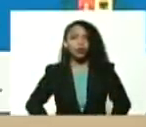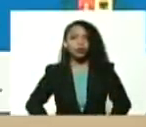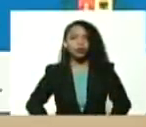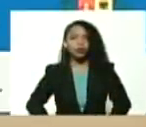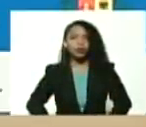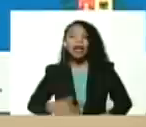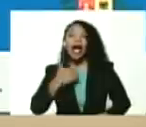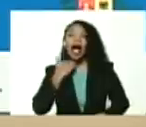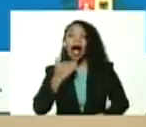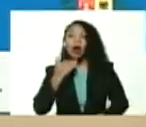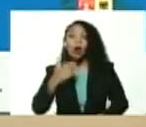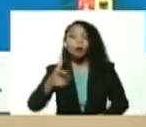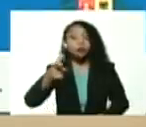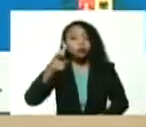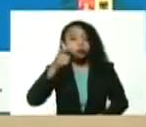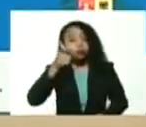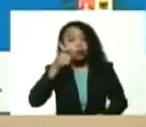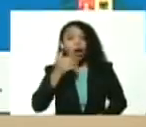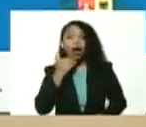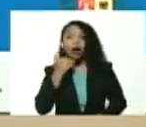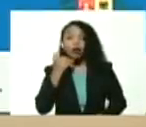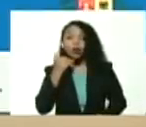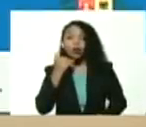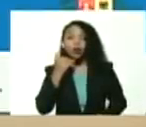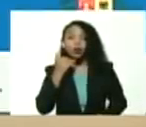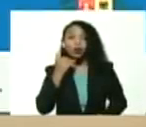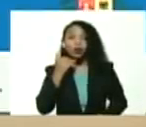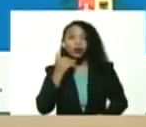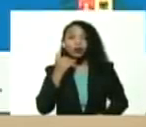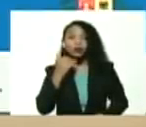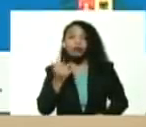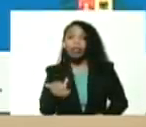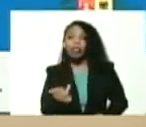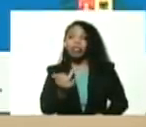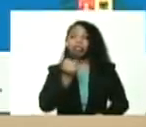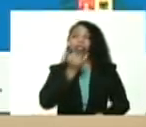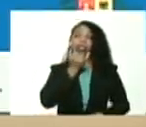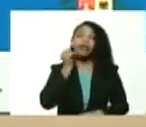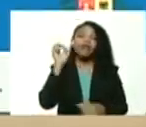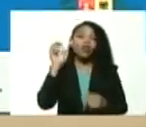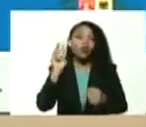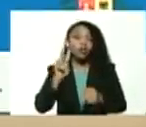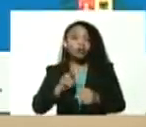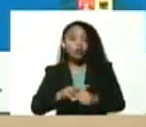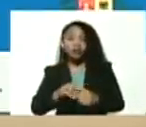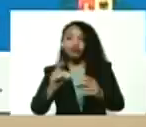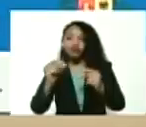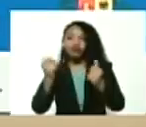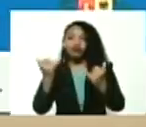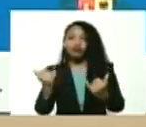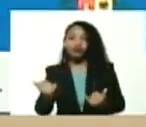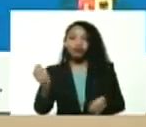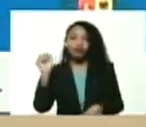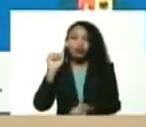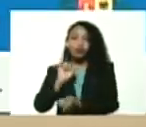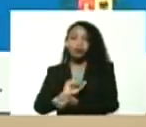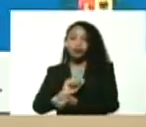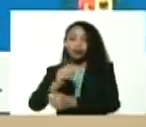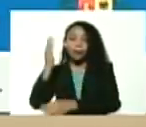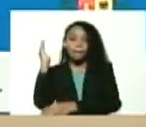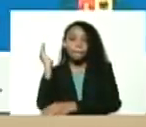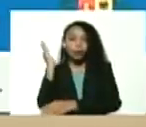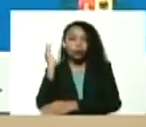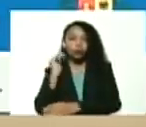algún agente de seguridad, algún agente de Estado cometió alguna violación, inmediatamente